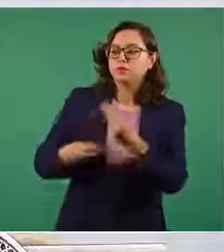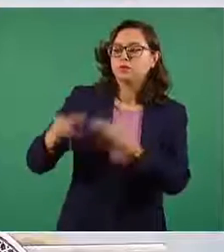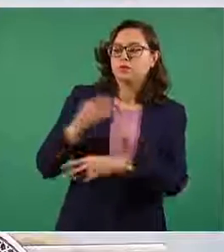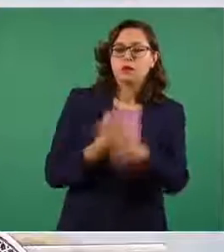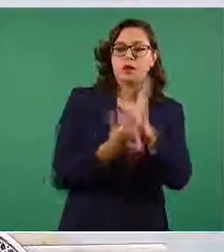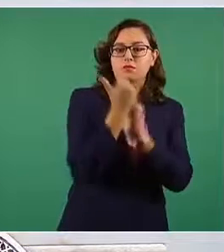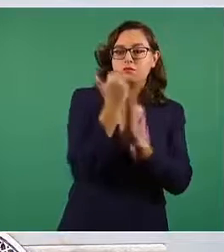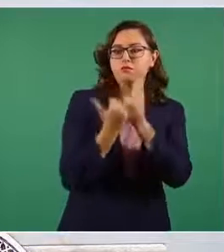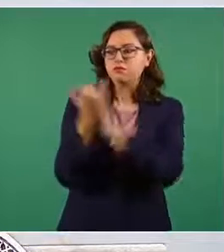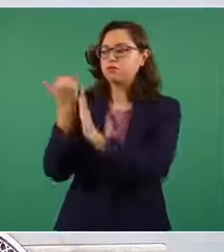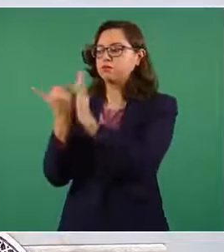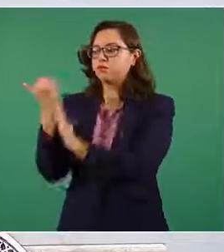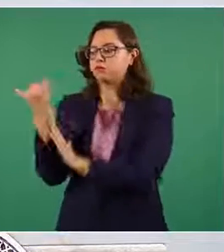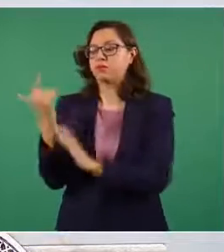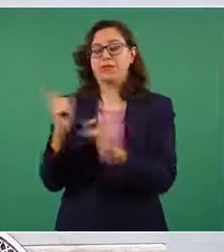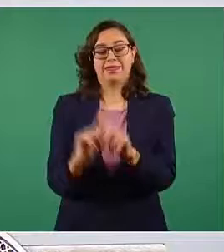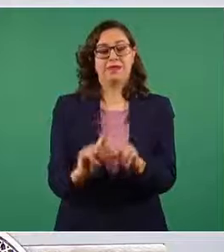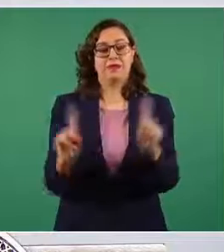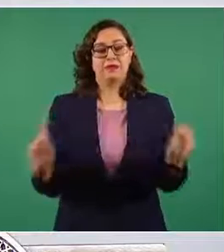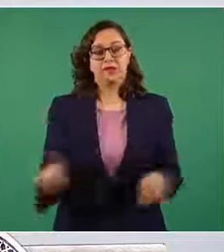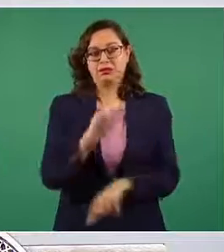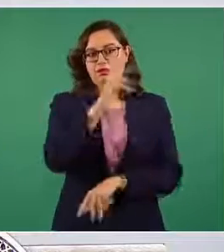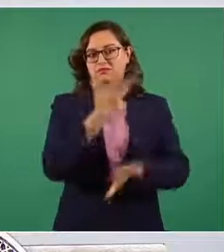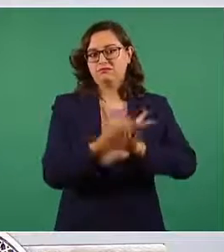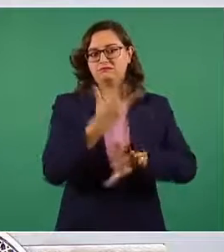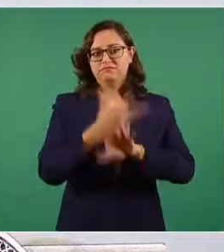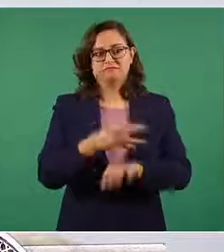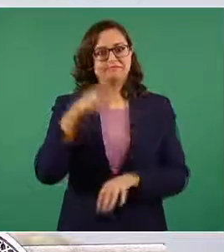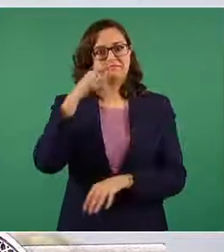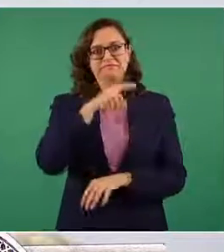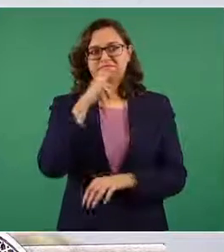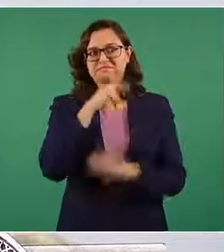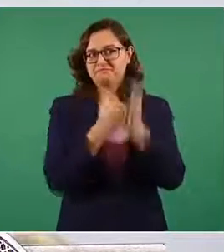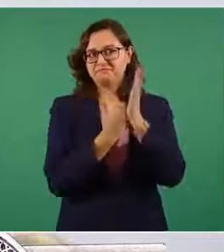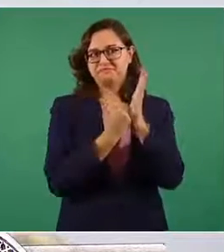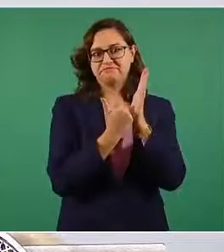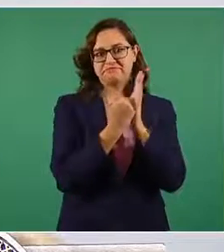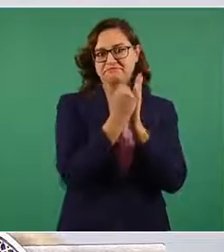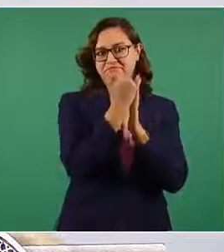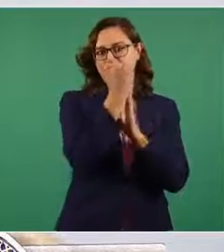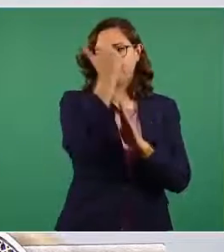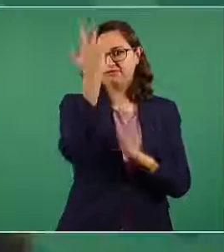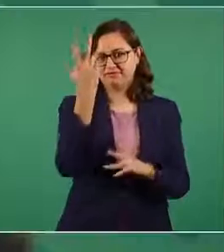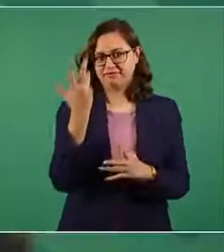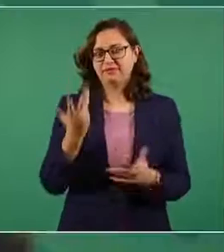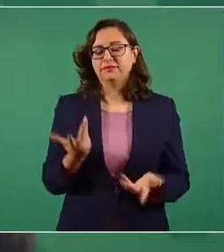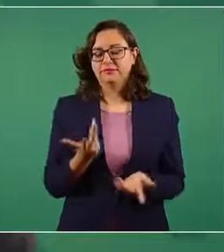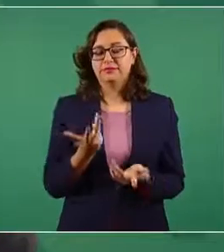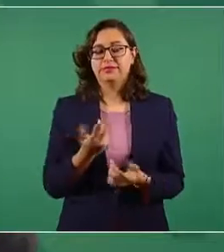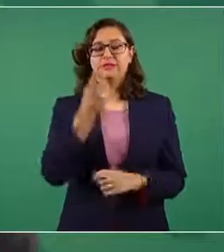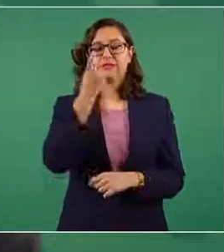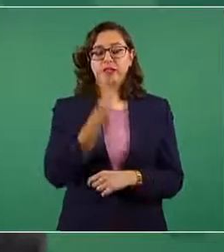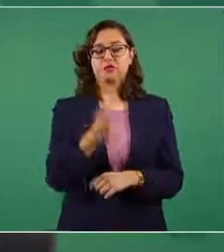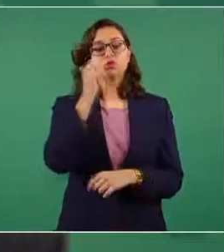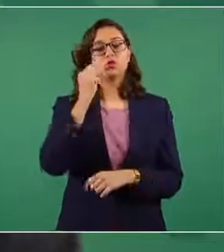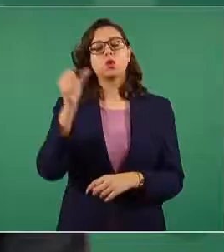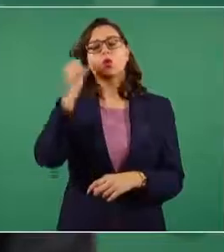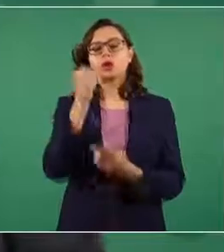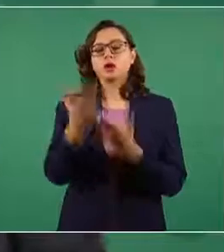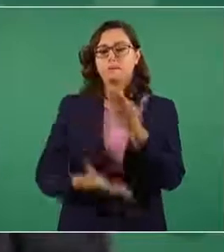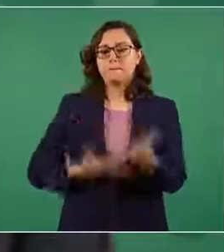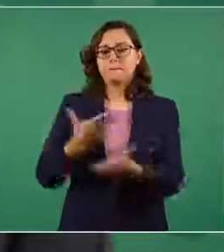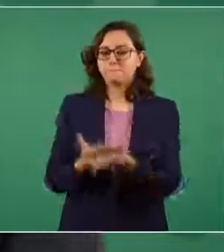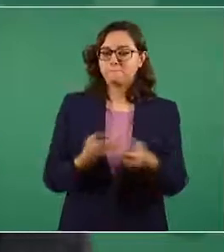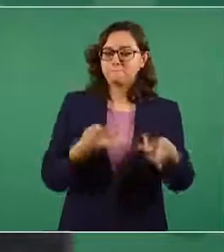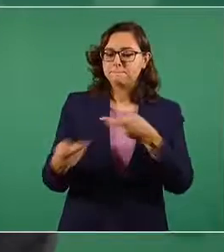la vicepresidenta Harris comentó con el señor presidente del plan que tienen para infraestructura y